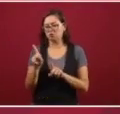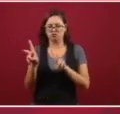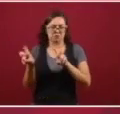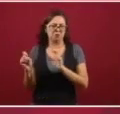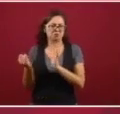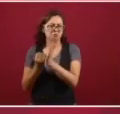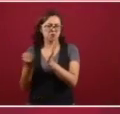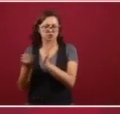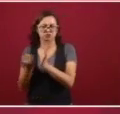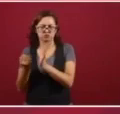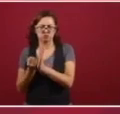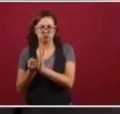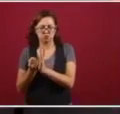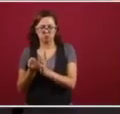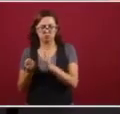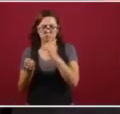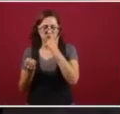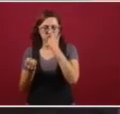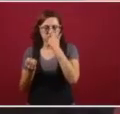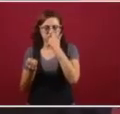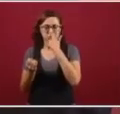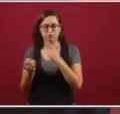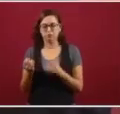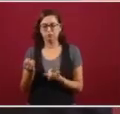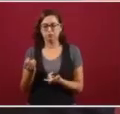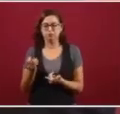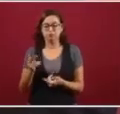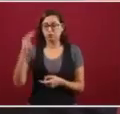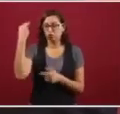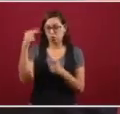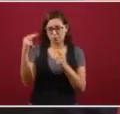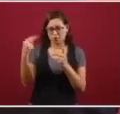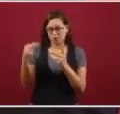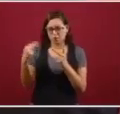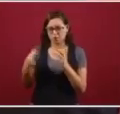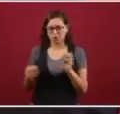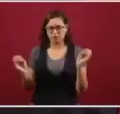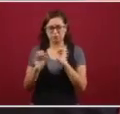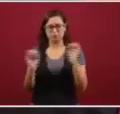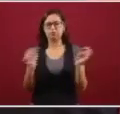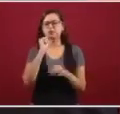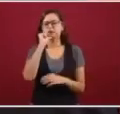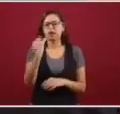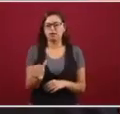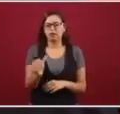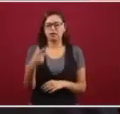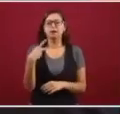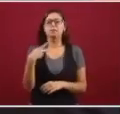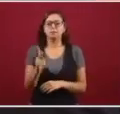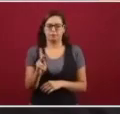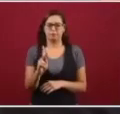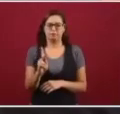impuestos, que no se mencionaron las empresas, pero sí